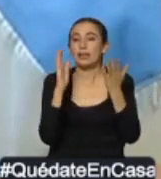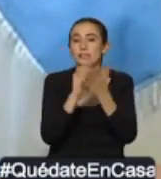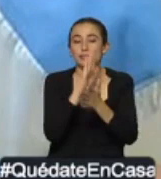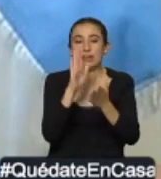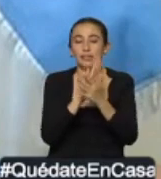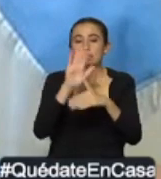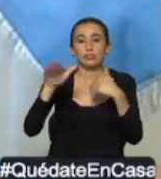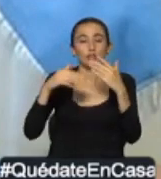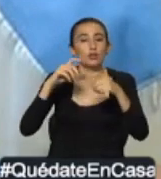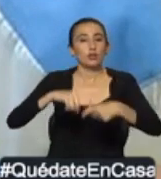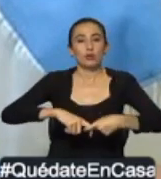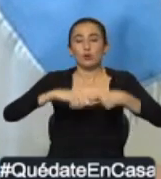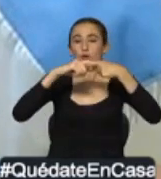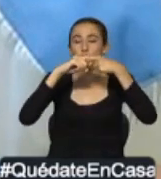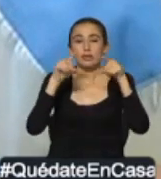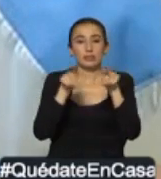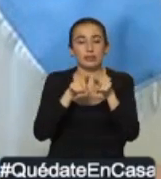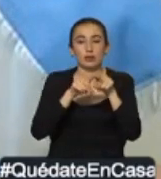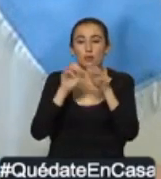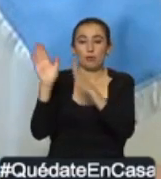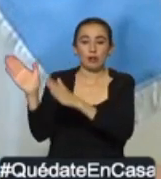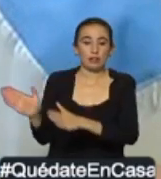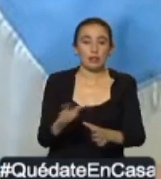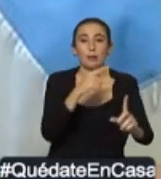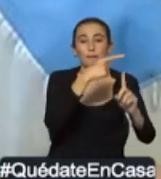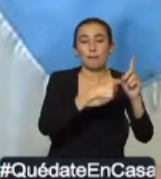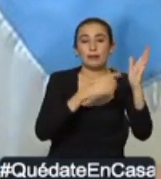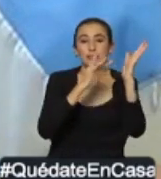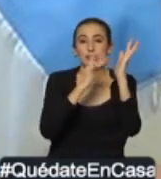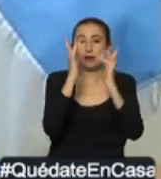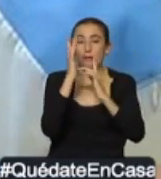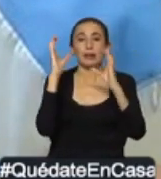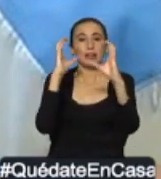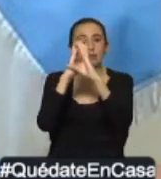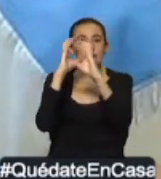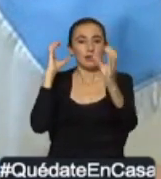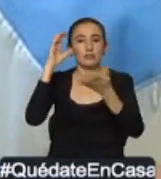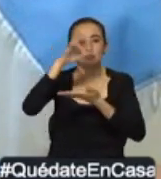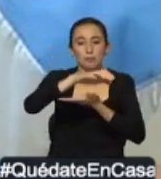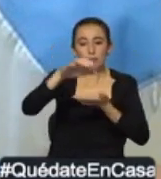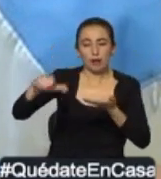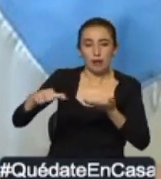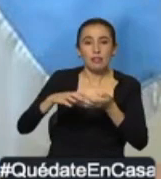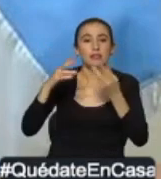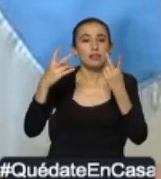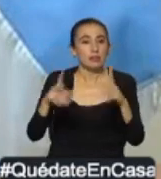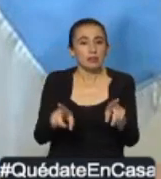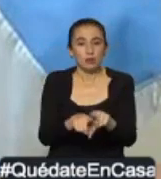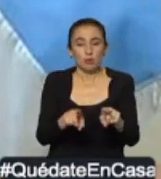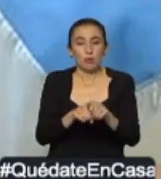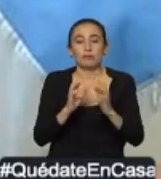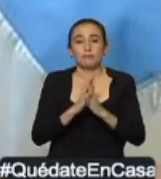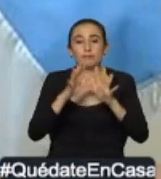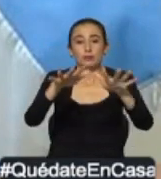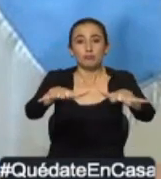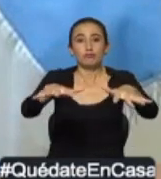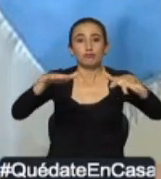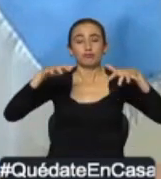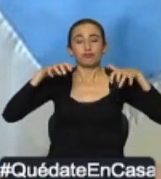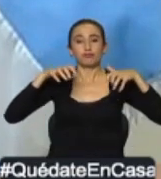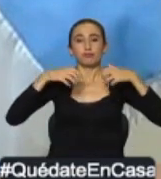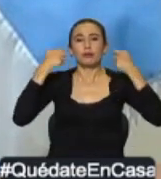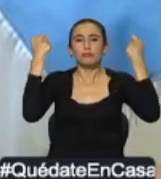transporte internacional e interprovincial de pasajeros eventos públicos quedan prohibidos hasta mayo